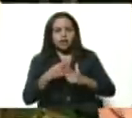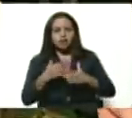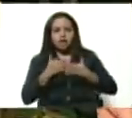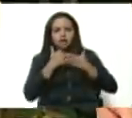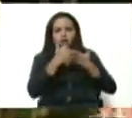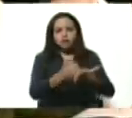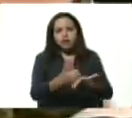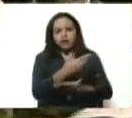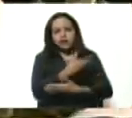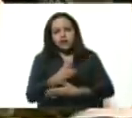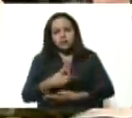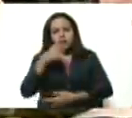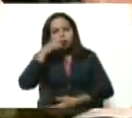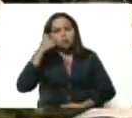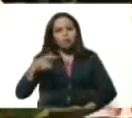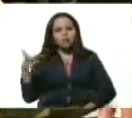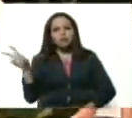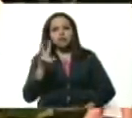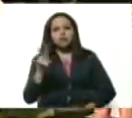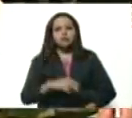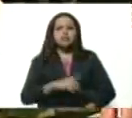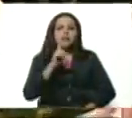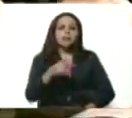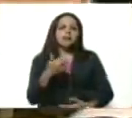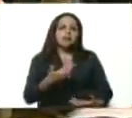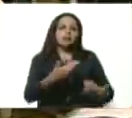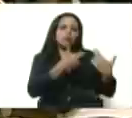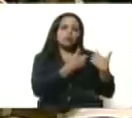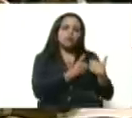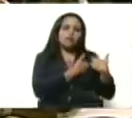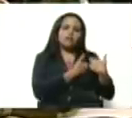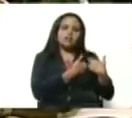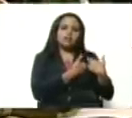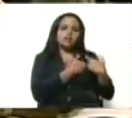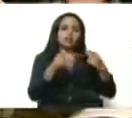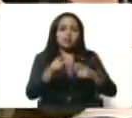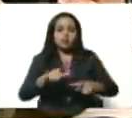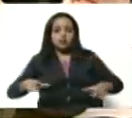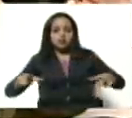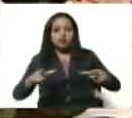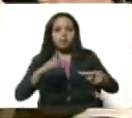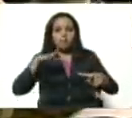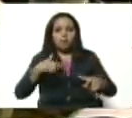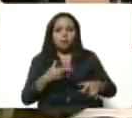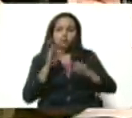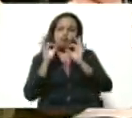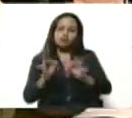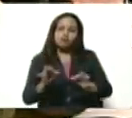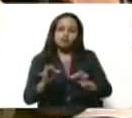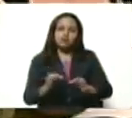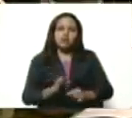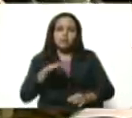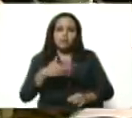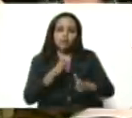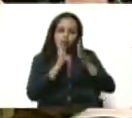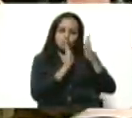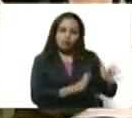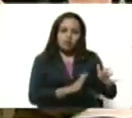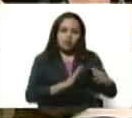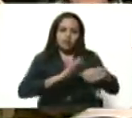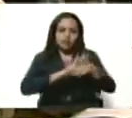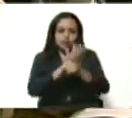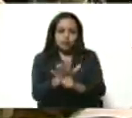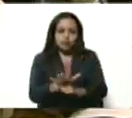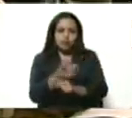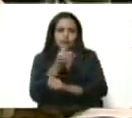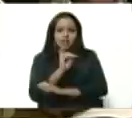le pedimos al pueblo venezolano también bueno todas las autoridades regionales para que nosotros podamos garantizar el éxito y contener el virus que bastante